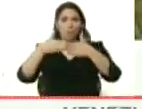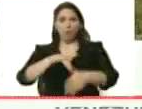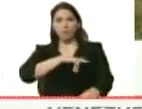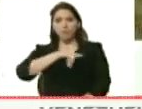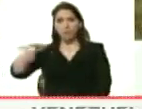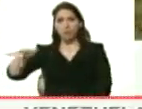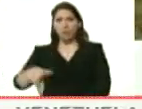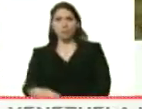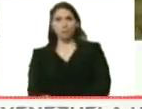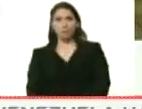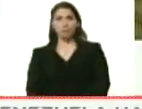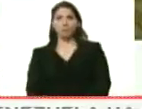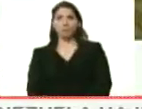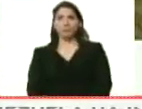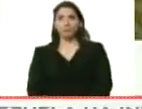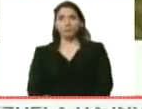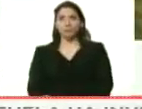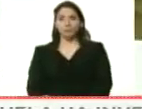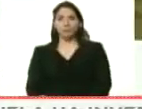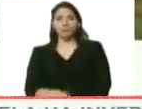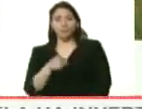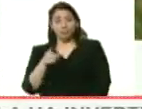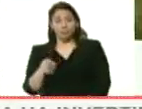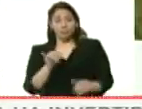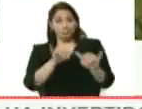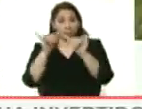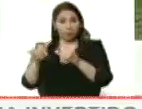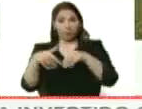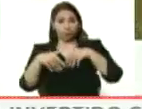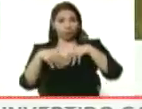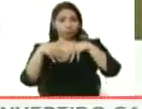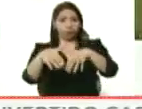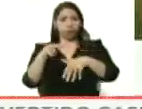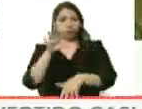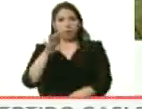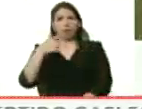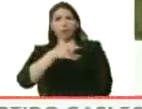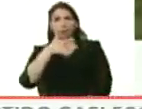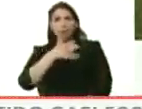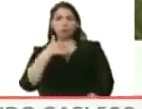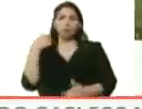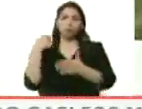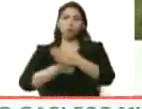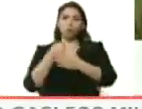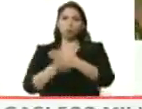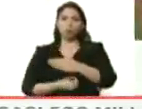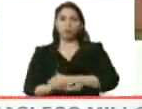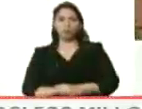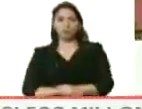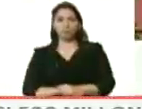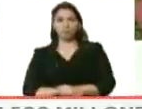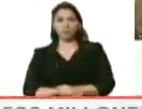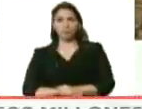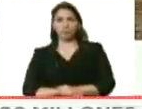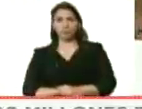aviación, ese ejército de patria, ese ejército de lucha. Y